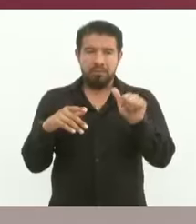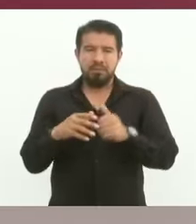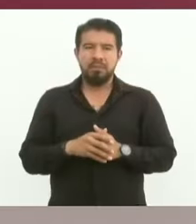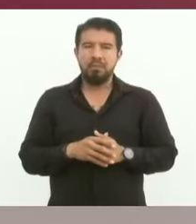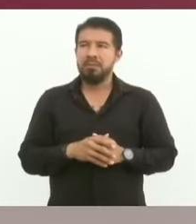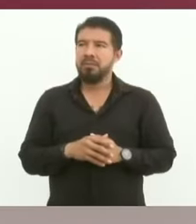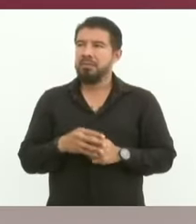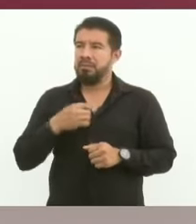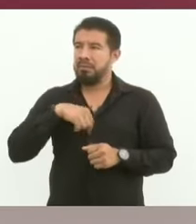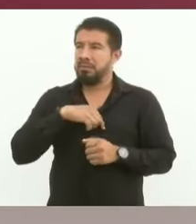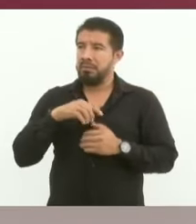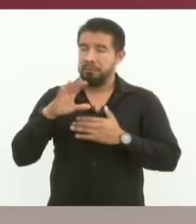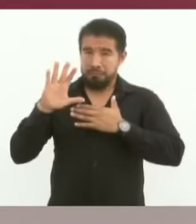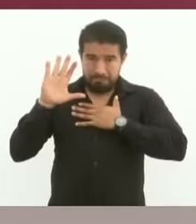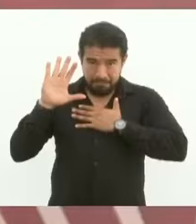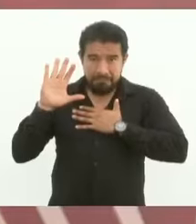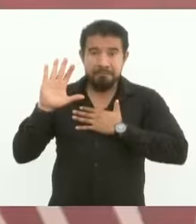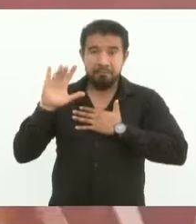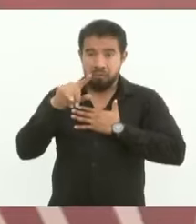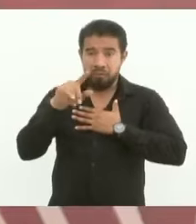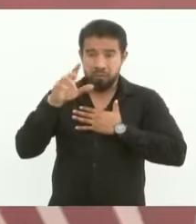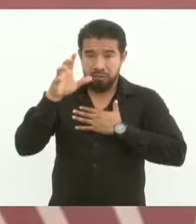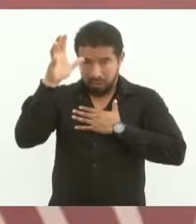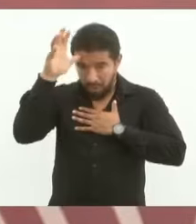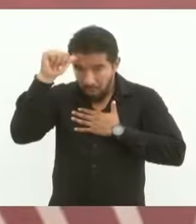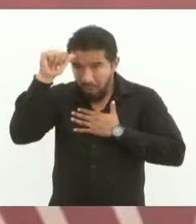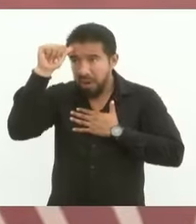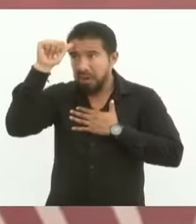¿sí nos comprometemos? ¿Sí?